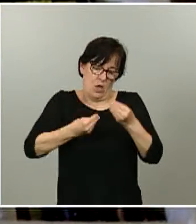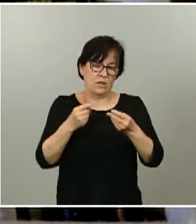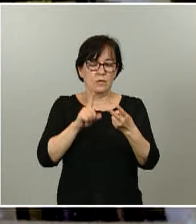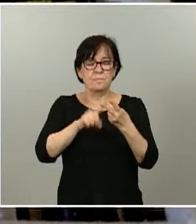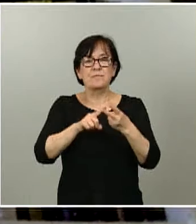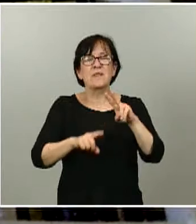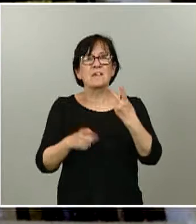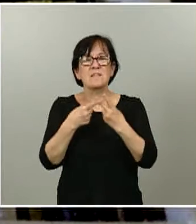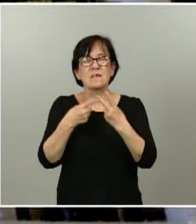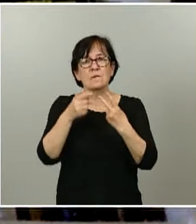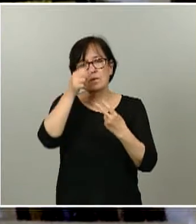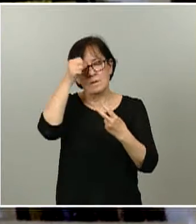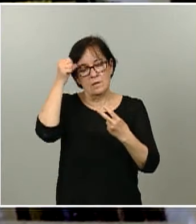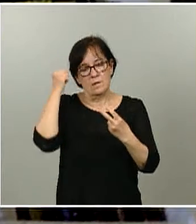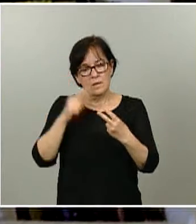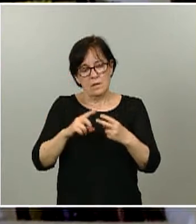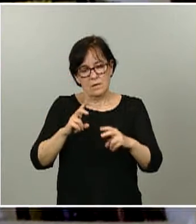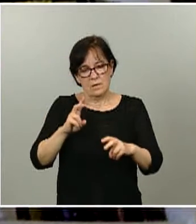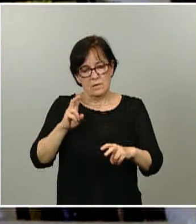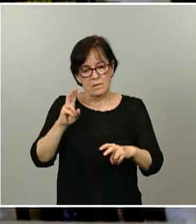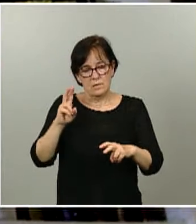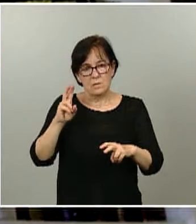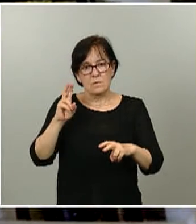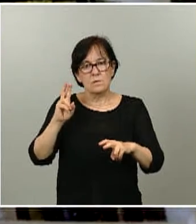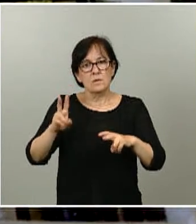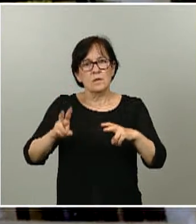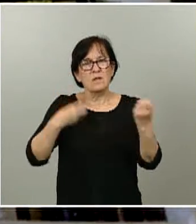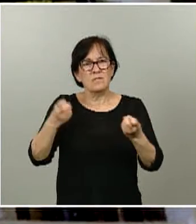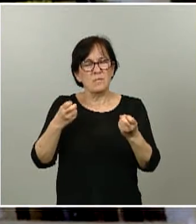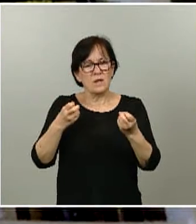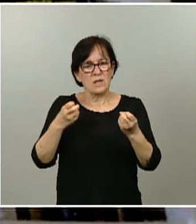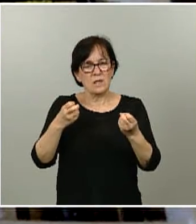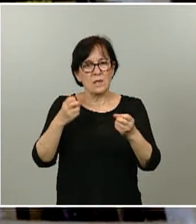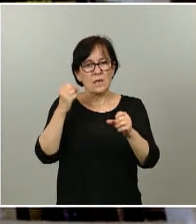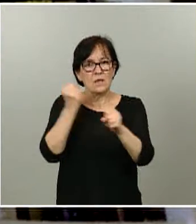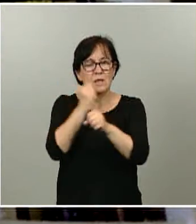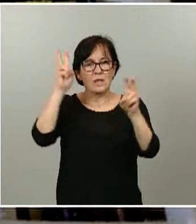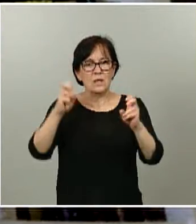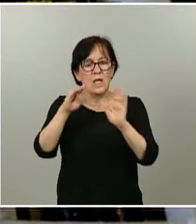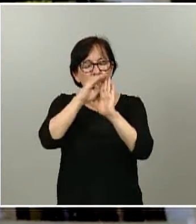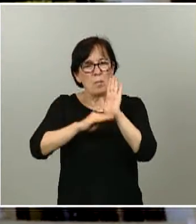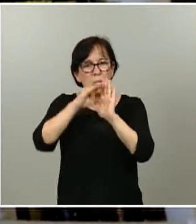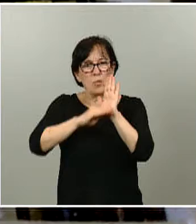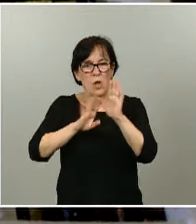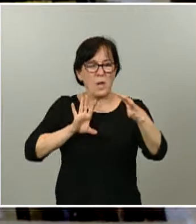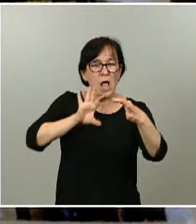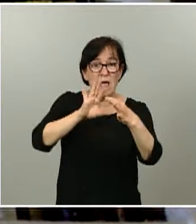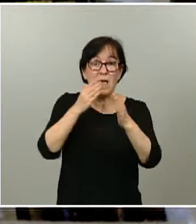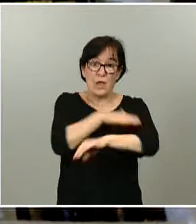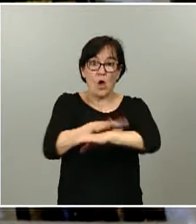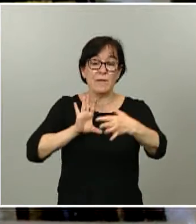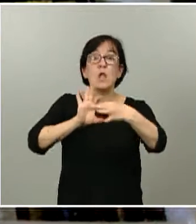con la reforma, con un aspecto muy concreto de la reforma laboral. El programa de gobierno de la coalición dice